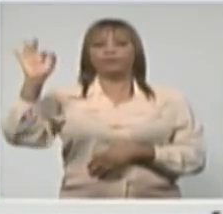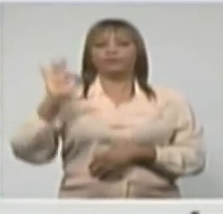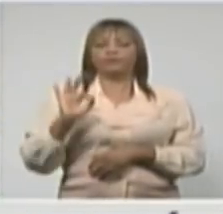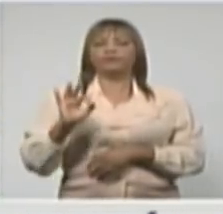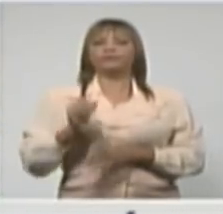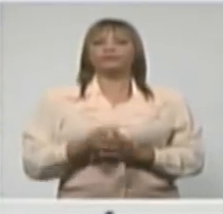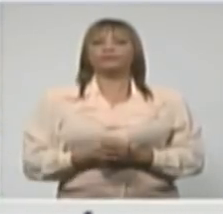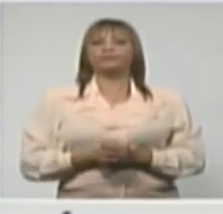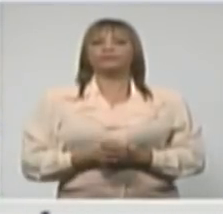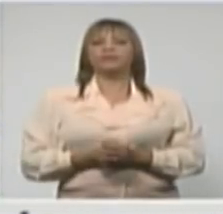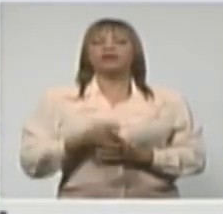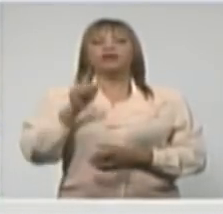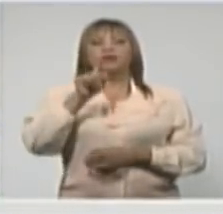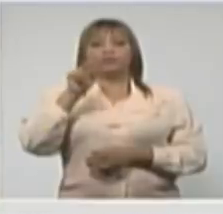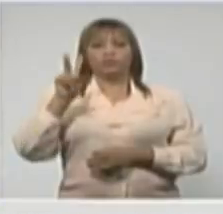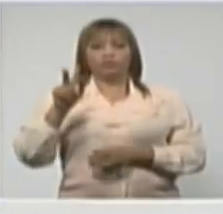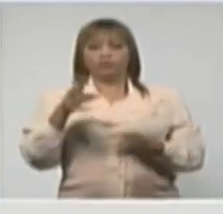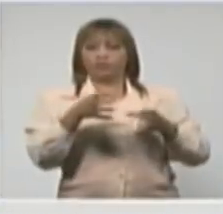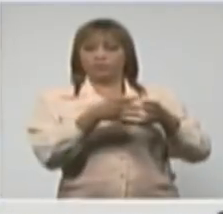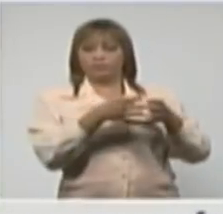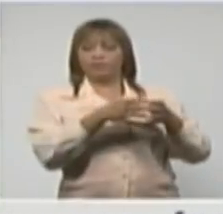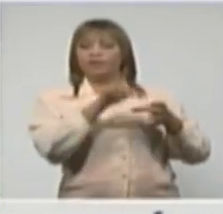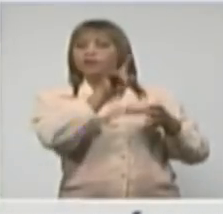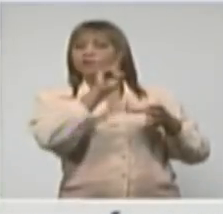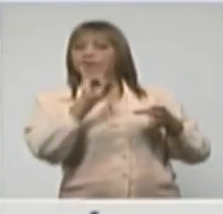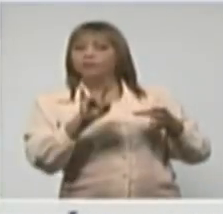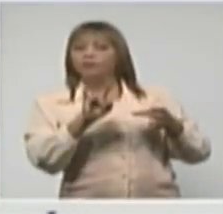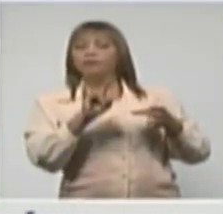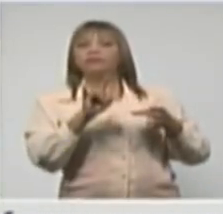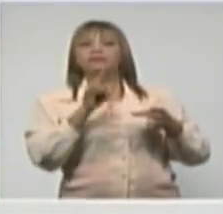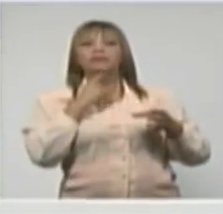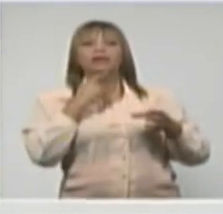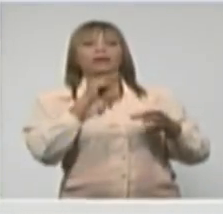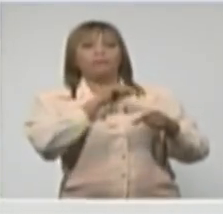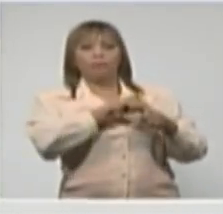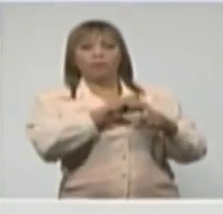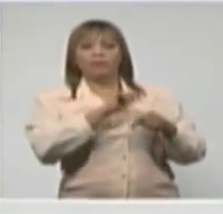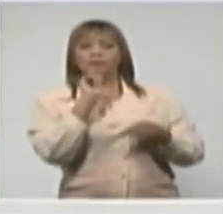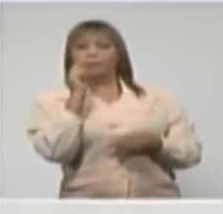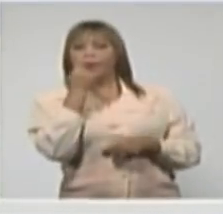12 de los 19 fueron asintomáticos, estamos hablando del